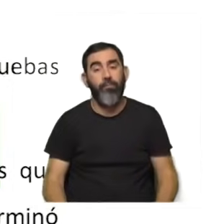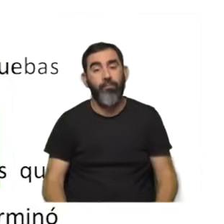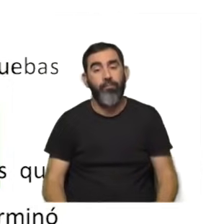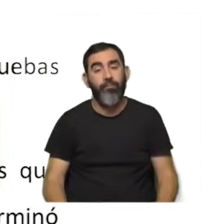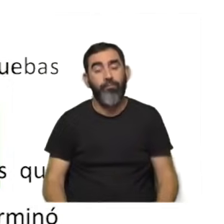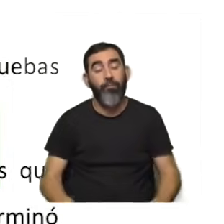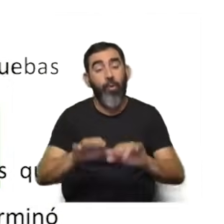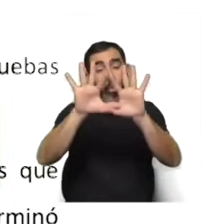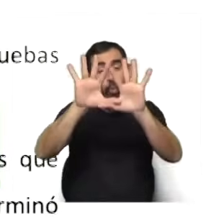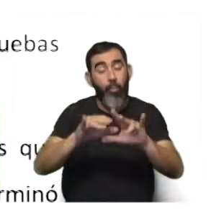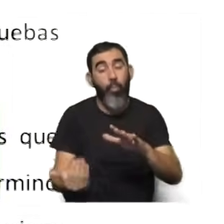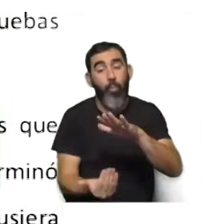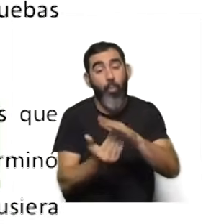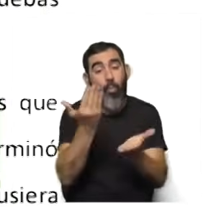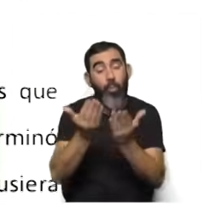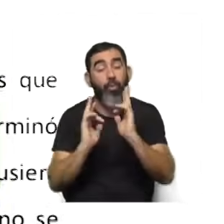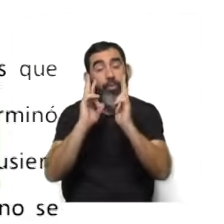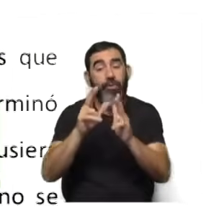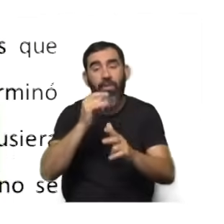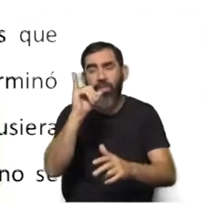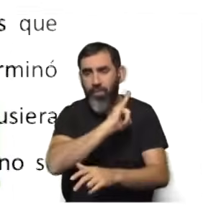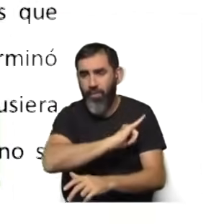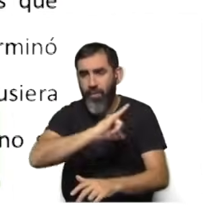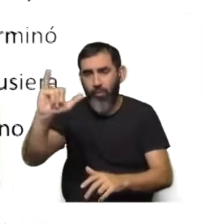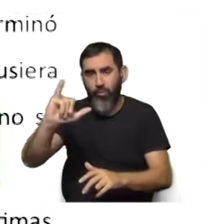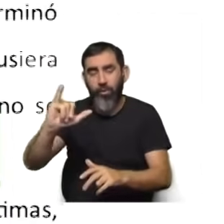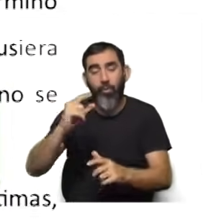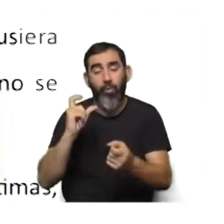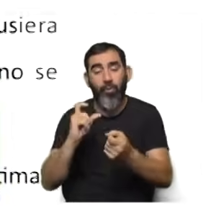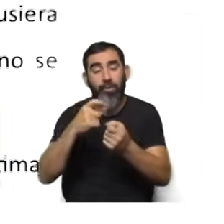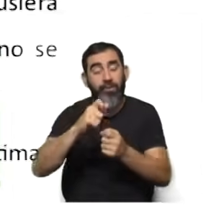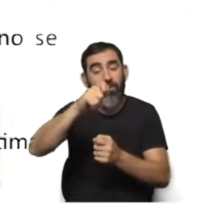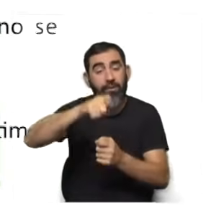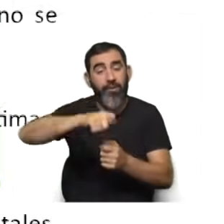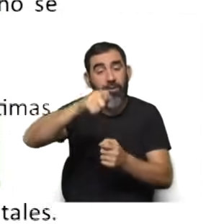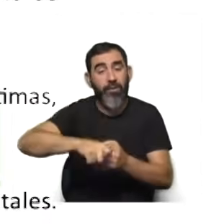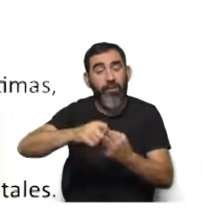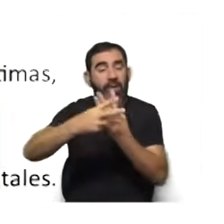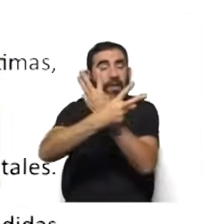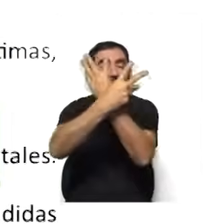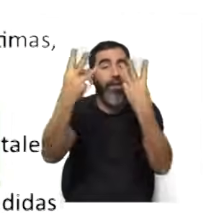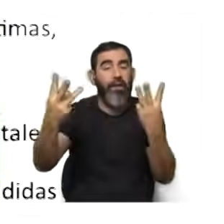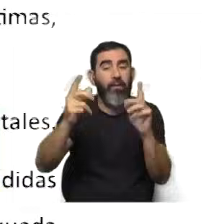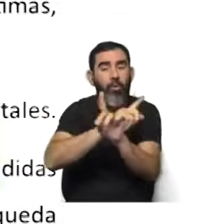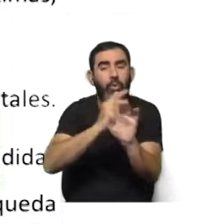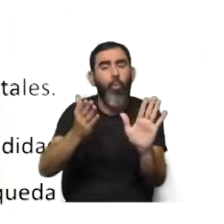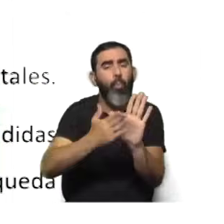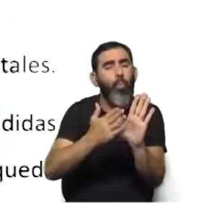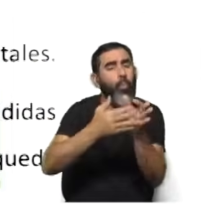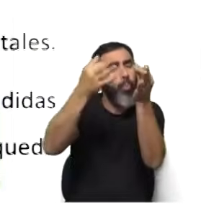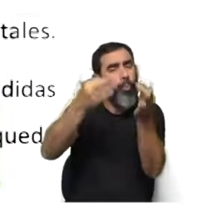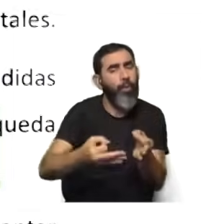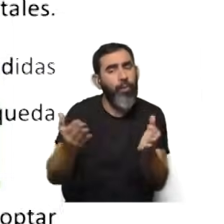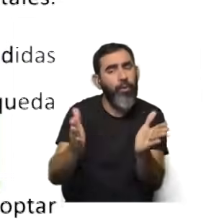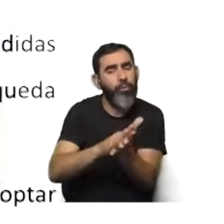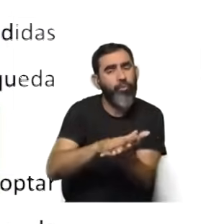En su comunicado, la Suprema Corte asegura que la denuncia presentada por los gremios judiciales es genérica y no presenta pruebas concretas sobre